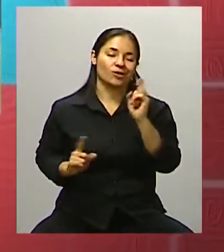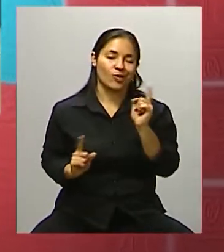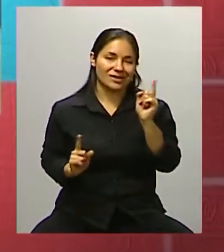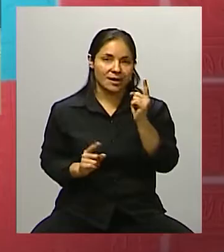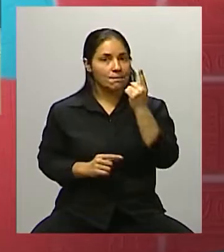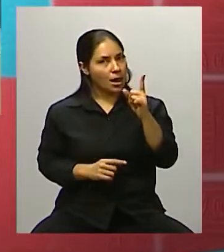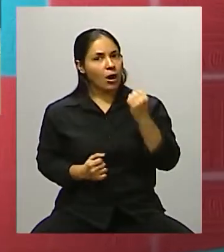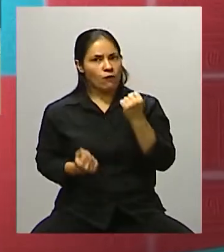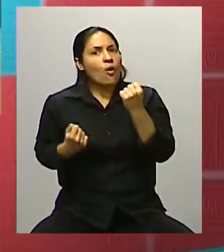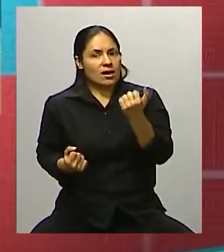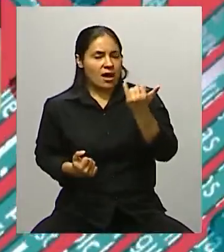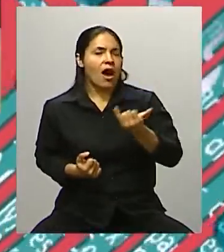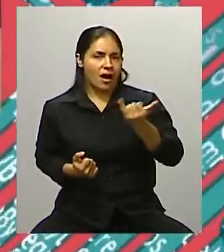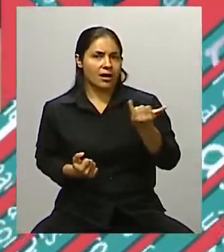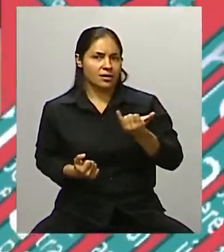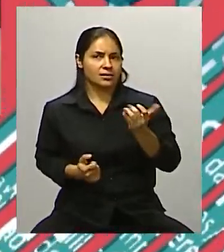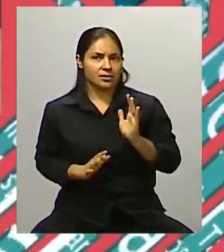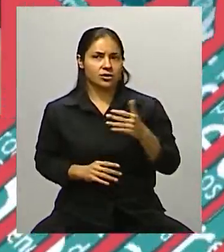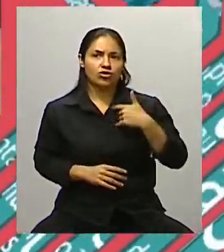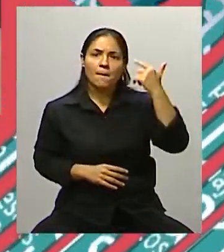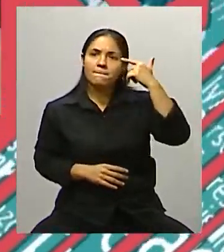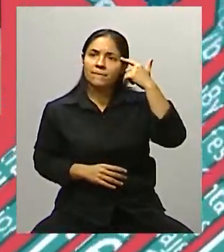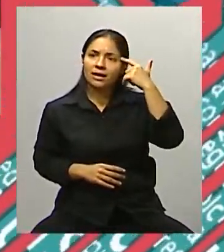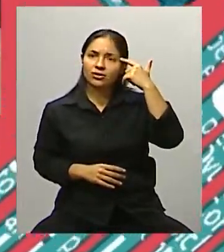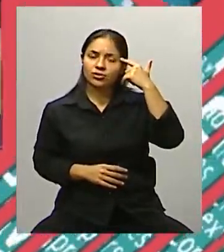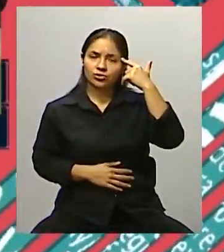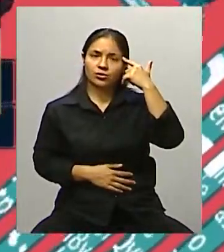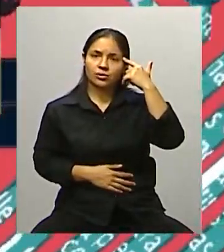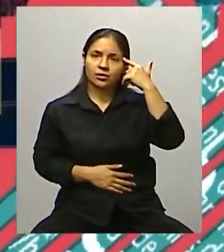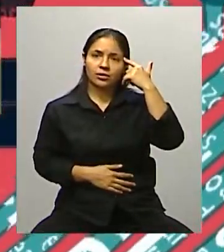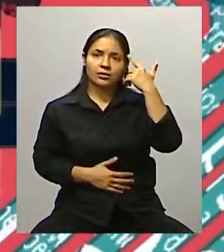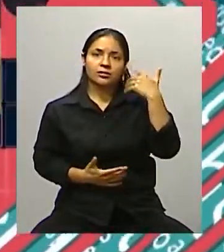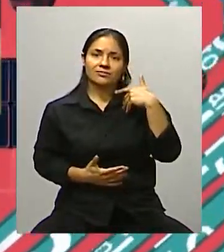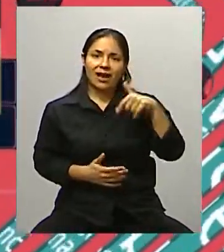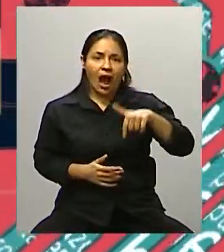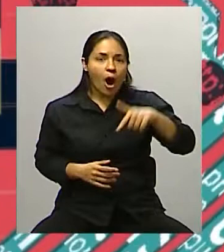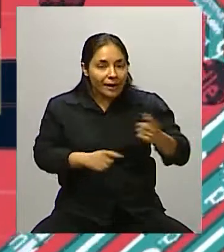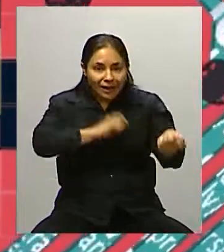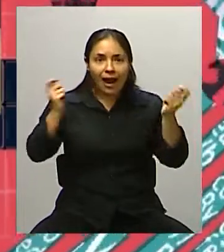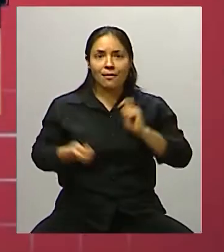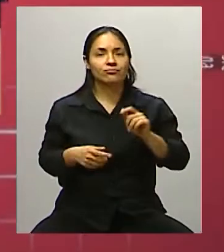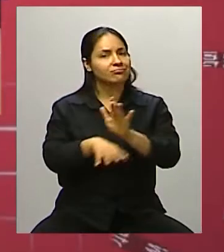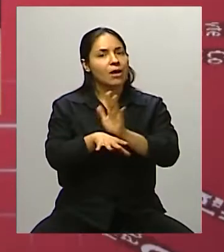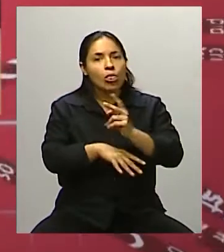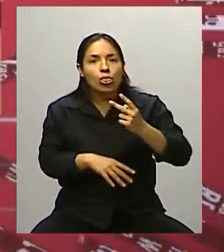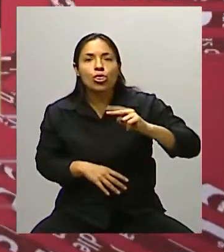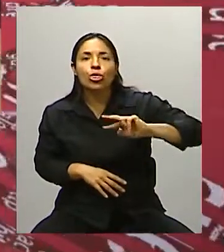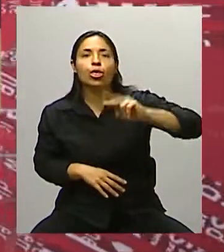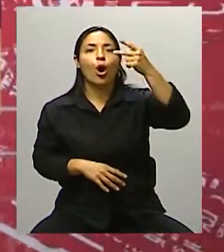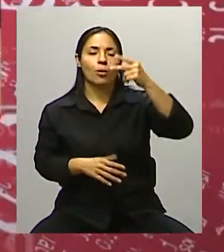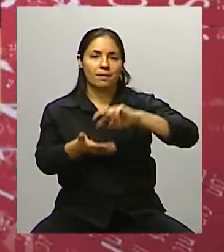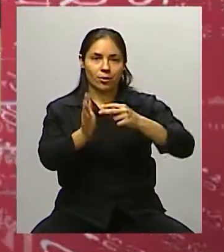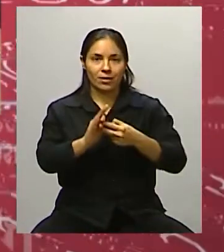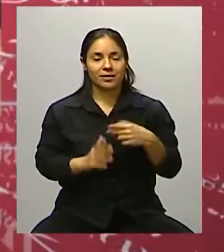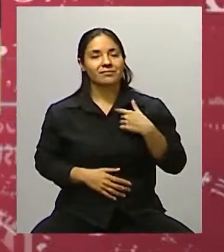extremadamente sólido. Hugo, creo que en este momento alterarlo no va a traer más problemas que algún beneficio. Hugo, me están